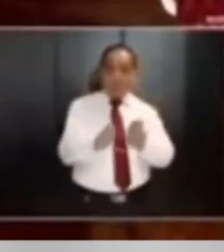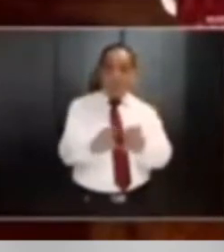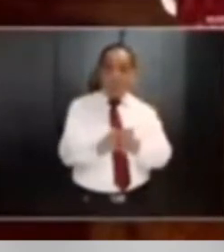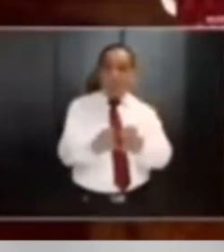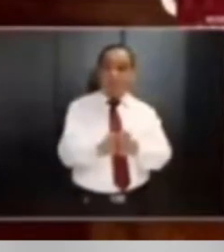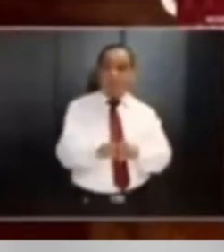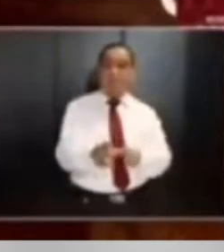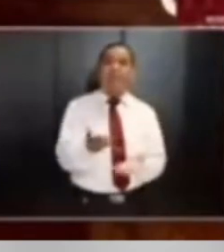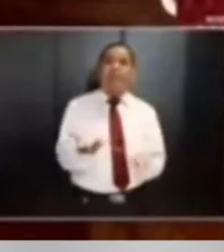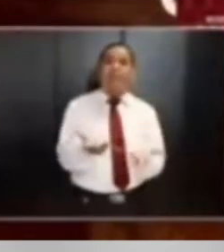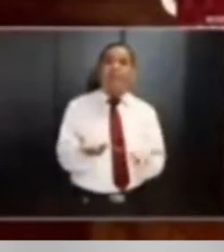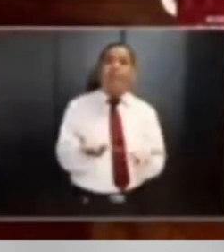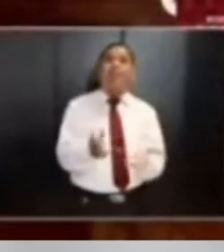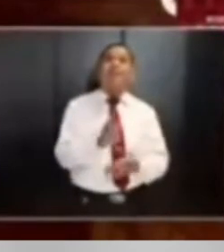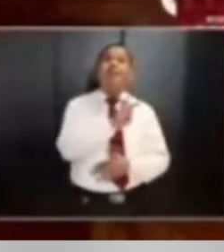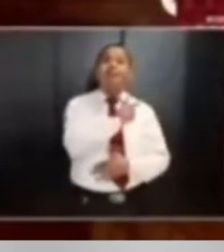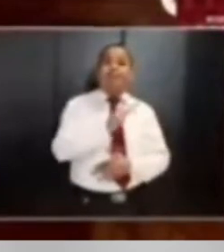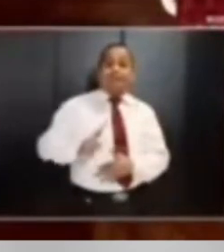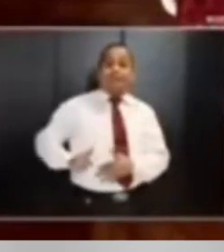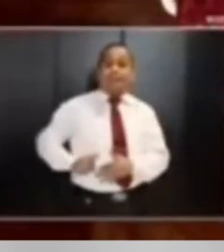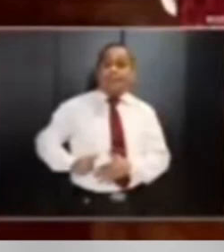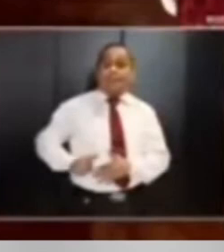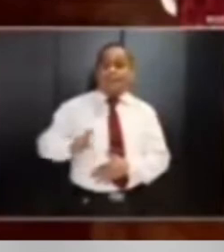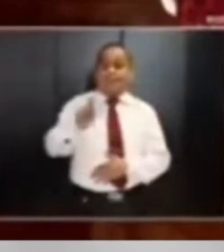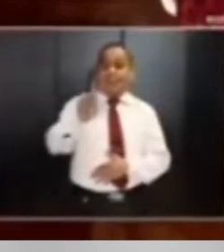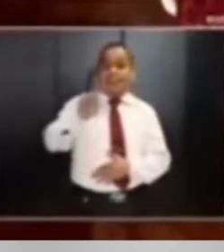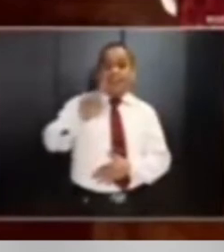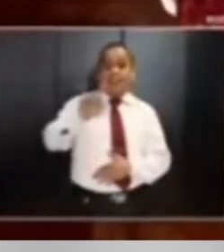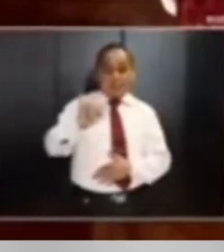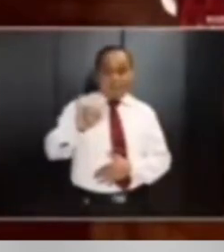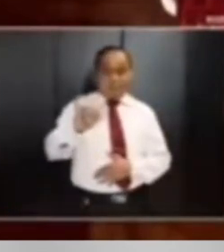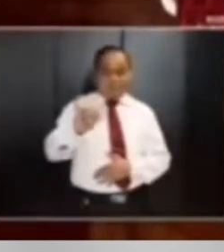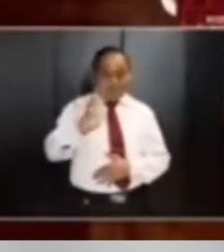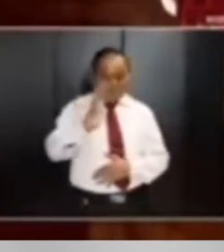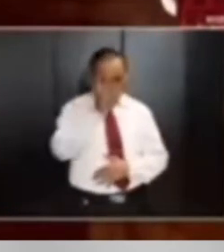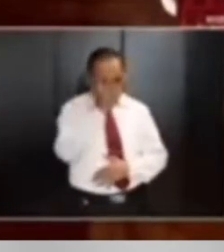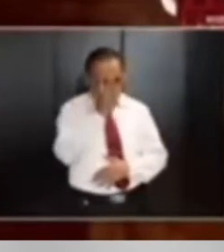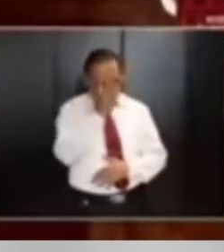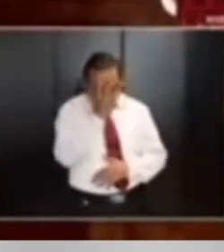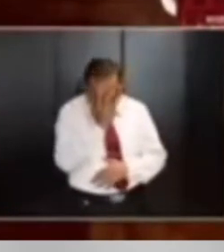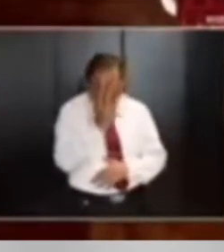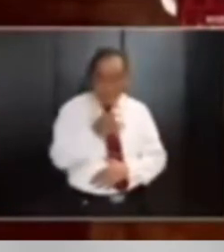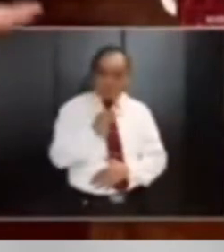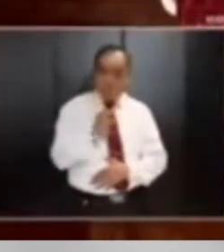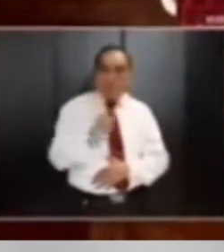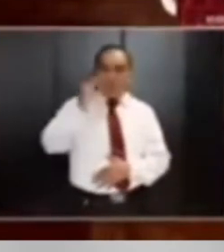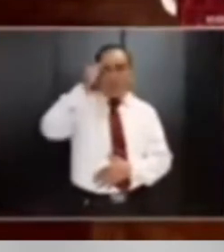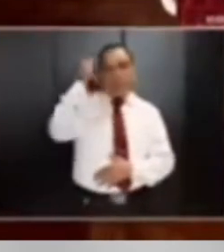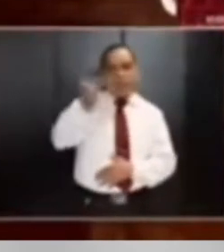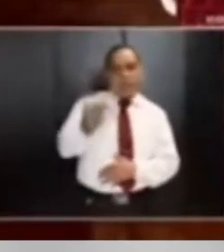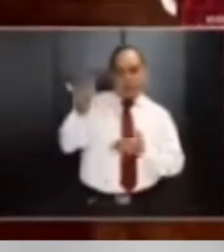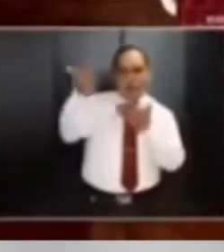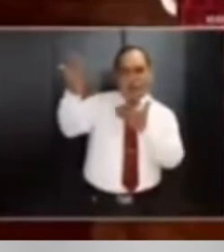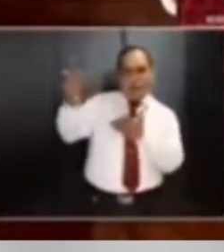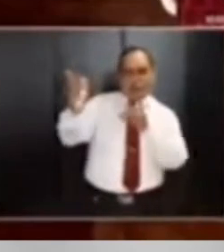de decirse presidente del pri le debería dar vergüenza y ahí lo tienen en vida algo que respeto puede